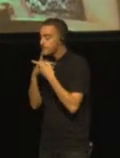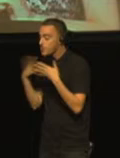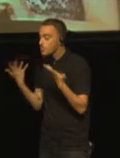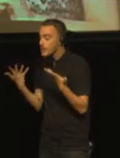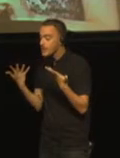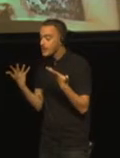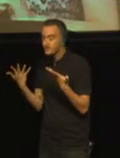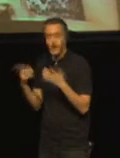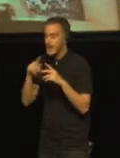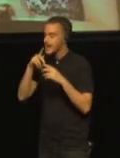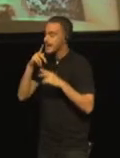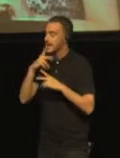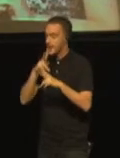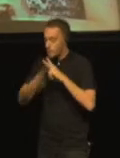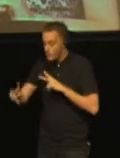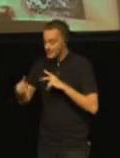no,